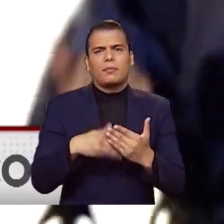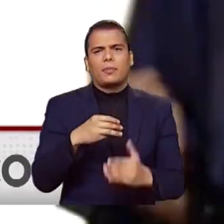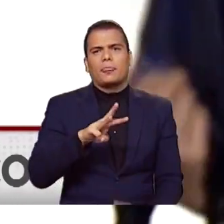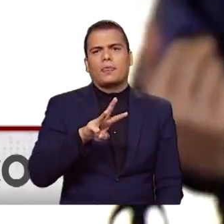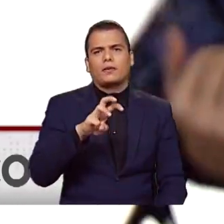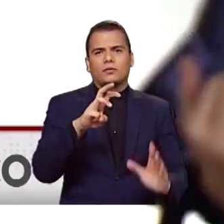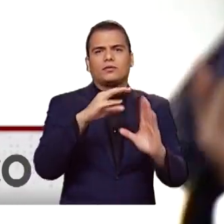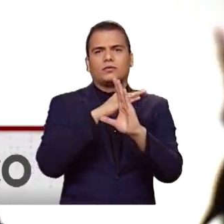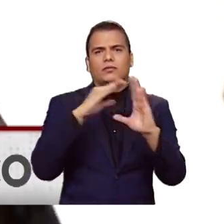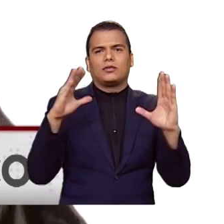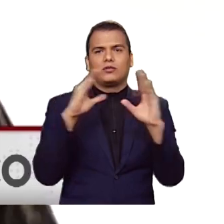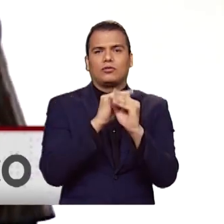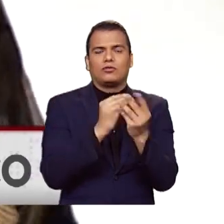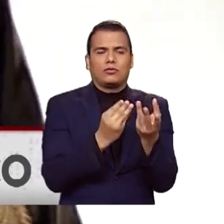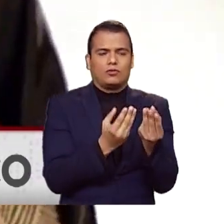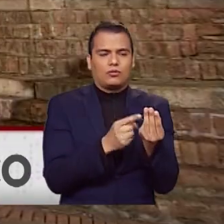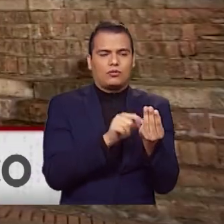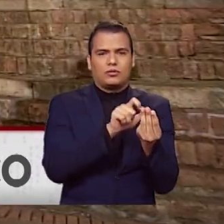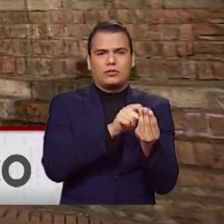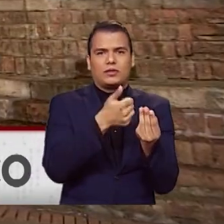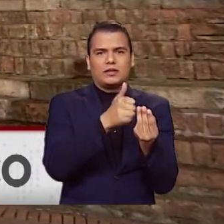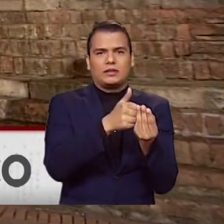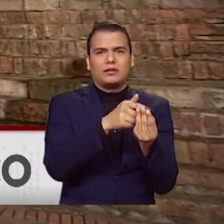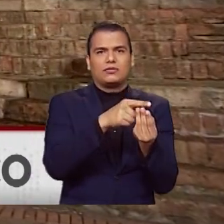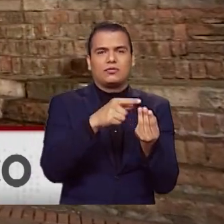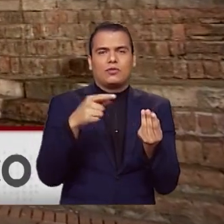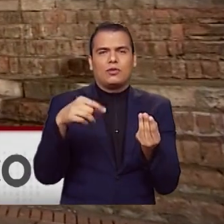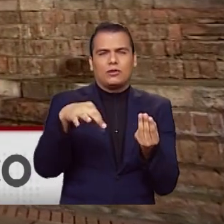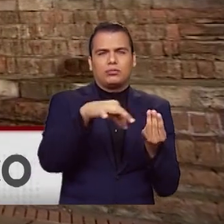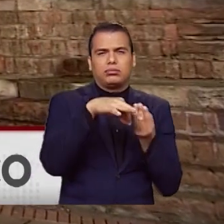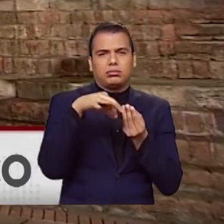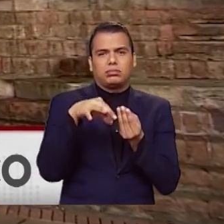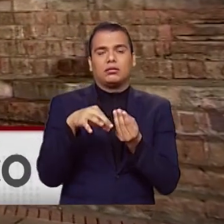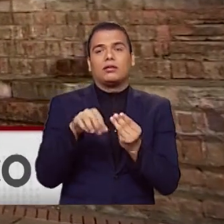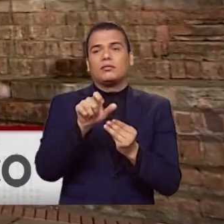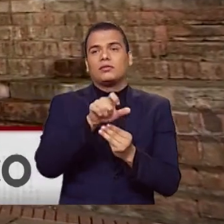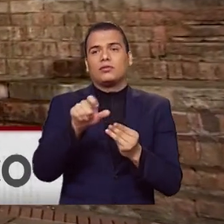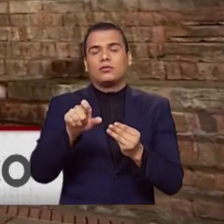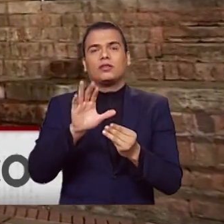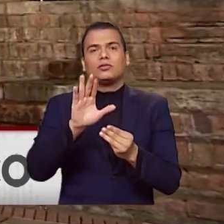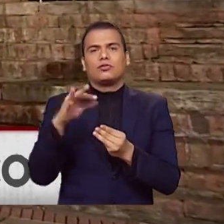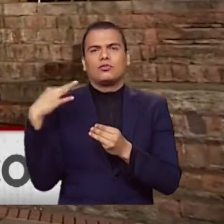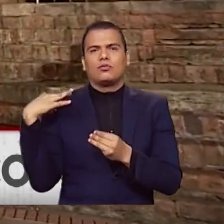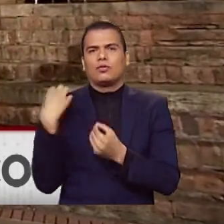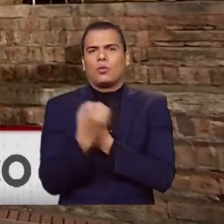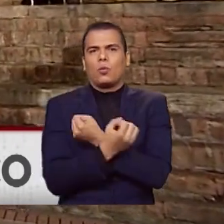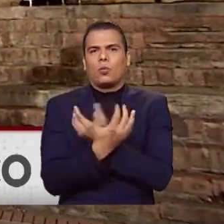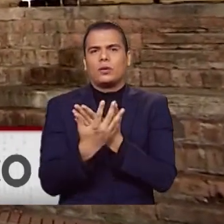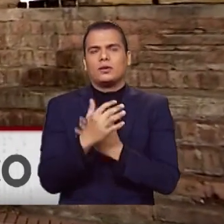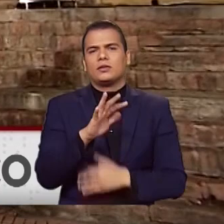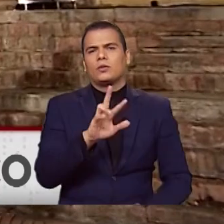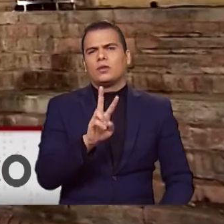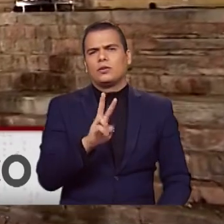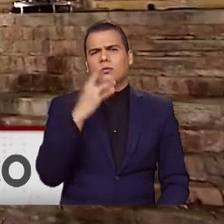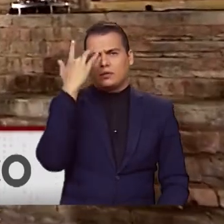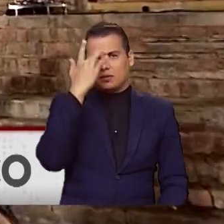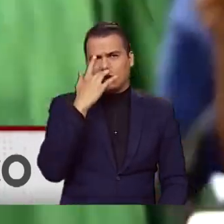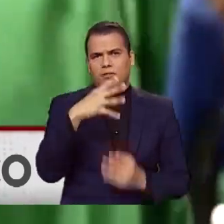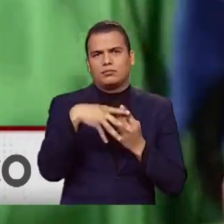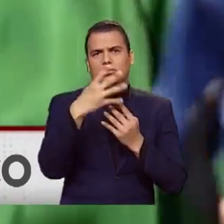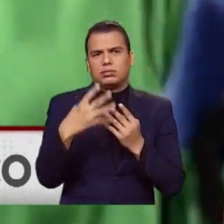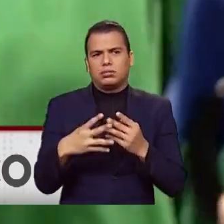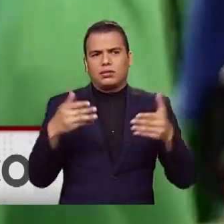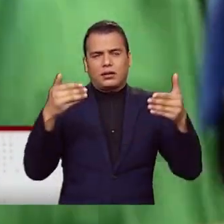noche, 10 diseñadores reconocidos de la región y 52 modelos de alta costura con discapacidad, afrodescendientes y de la comunidad